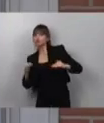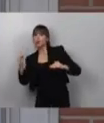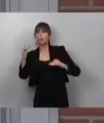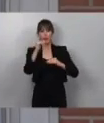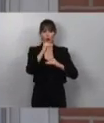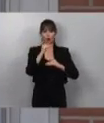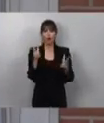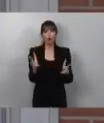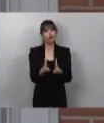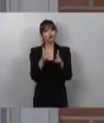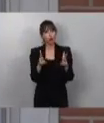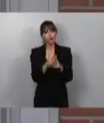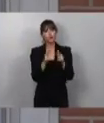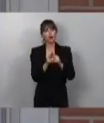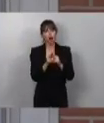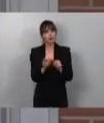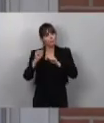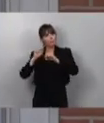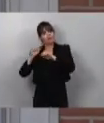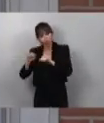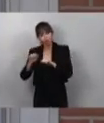nunca pasa nada no hay dimisiones